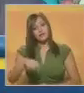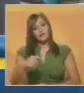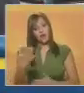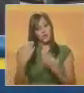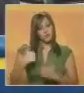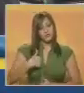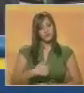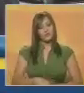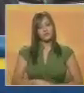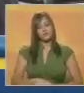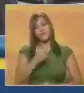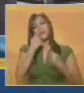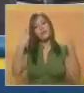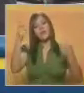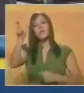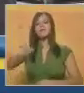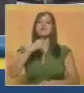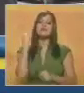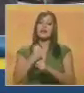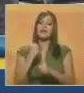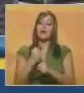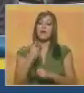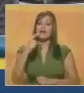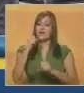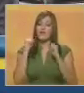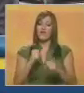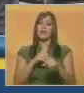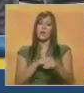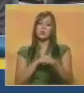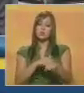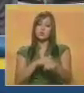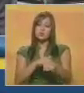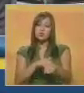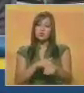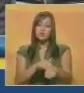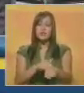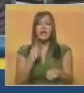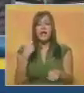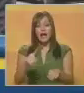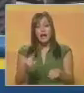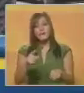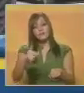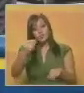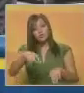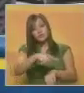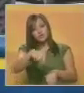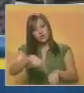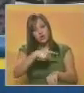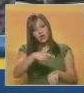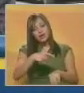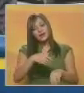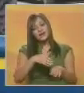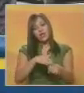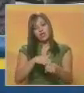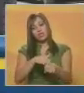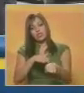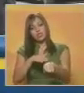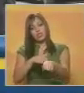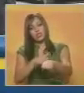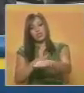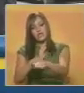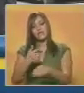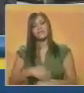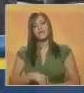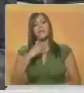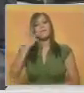la protesta de los trabajadores del volante provocó un fuerte congestionamiento en la zona que mantuvo por varias horas el tráfico cerrado en la